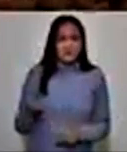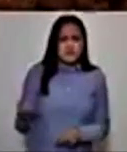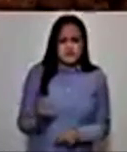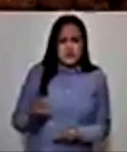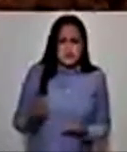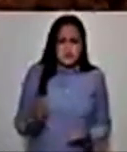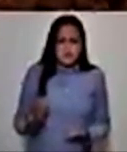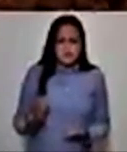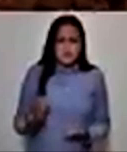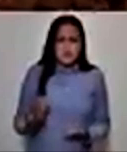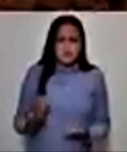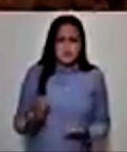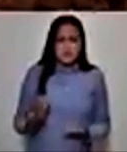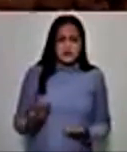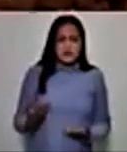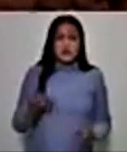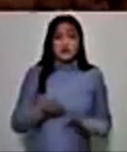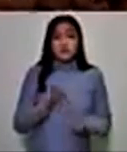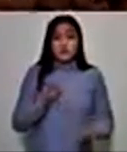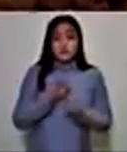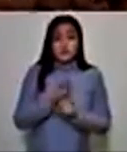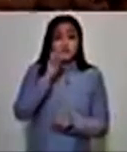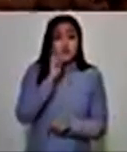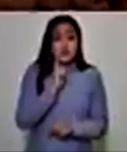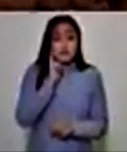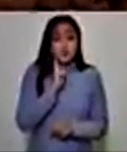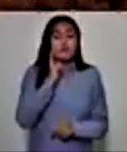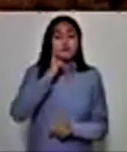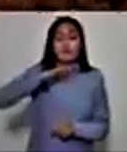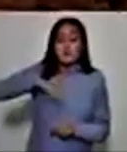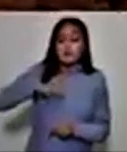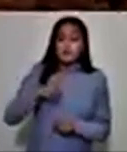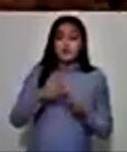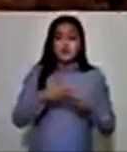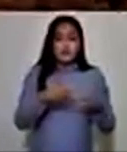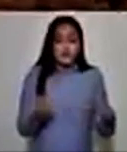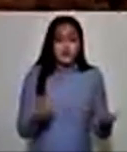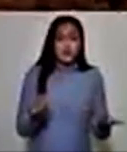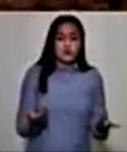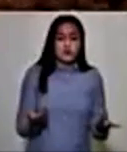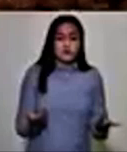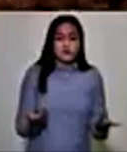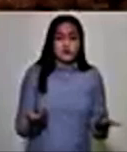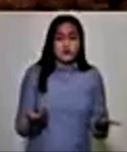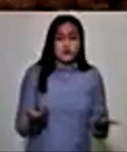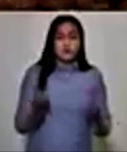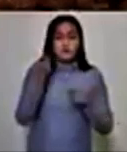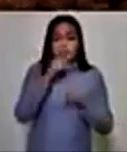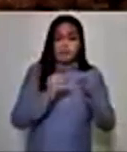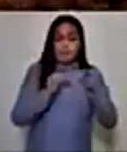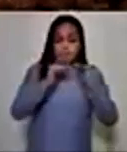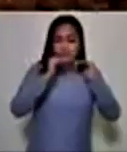de defensa de las mujeres, de búsqueda de desaparecidas, de esclarecimiento